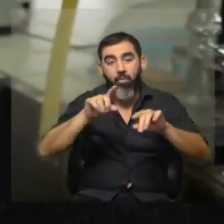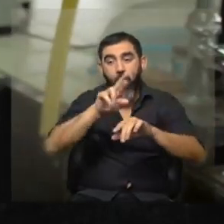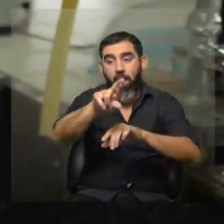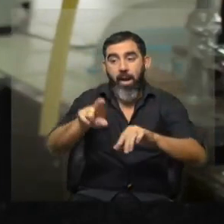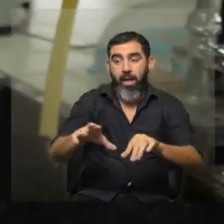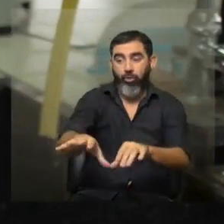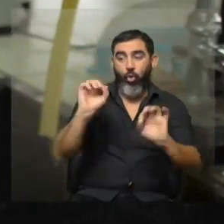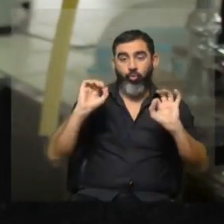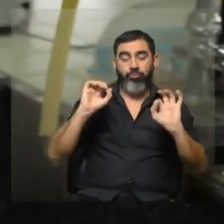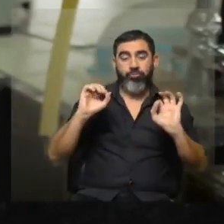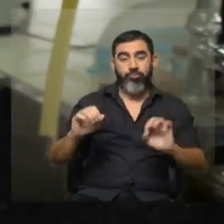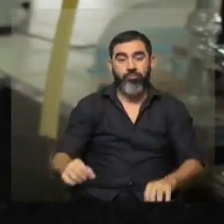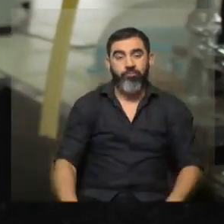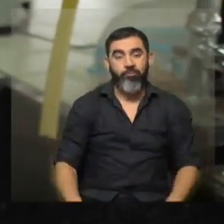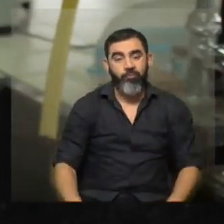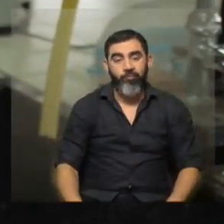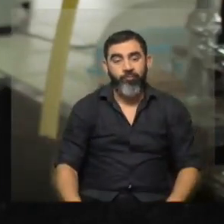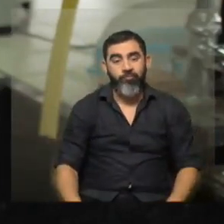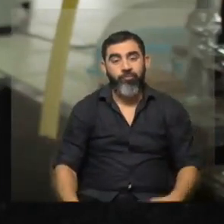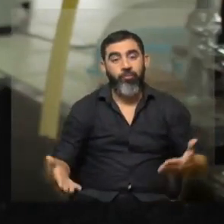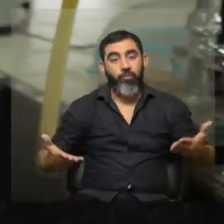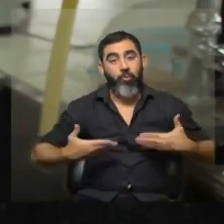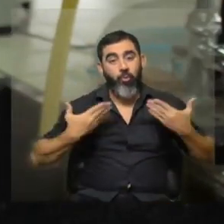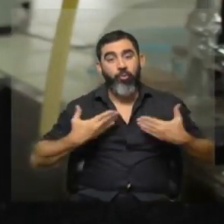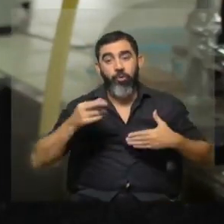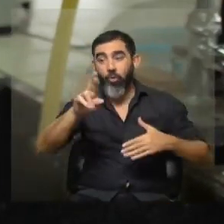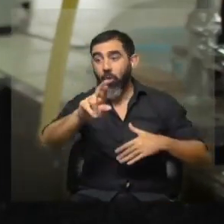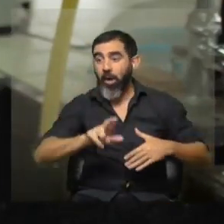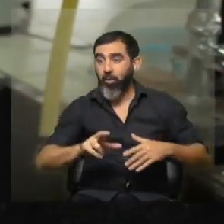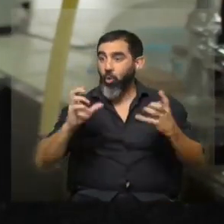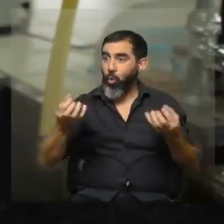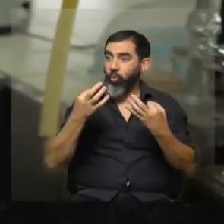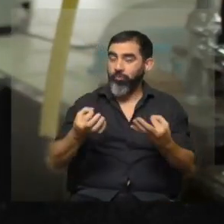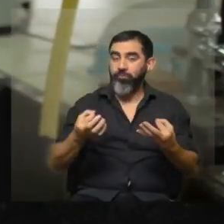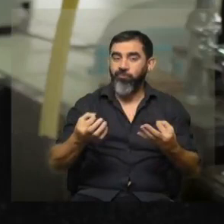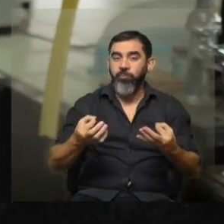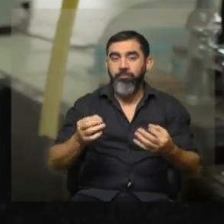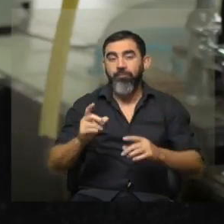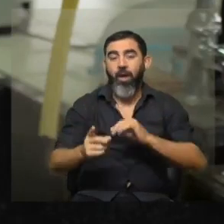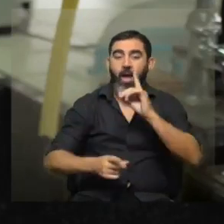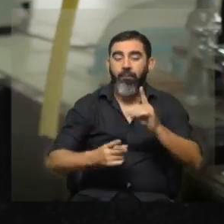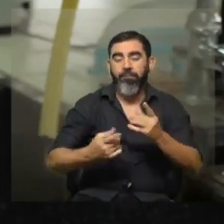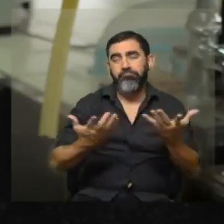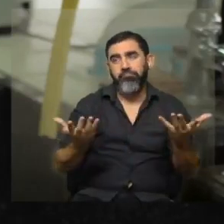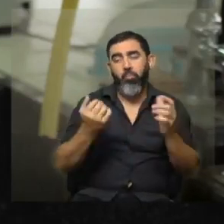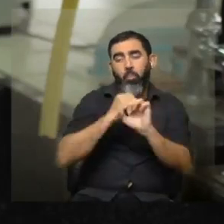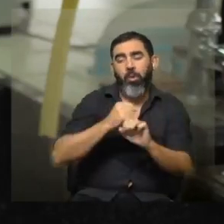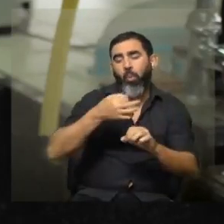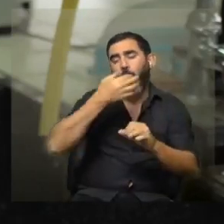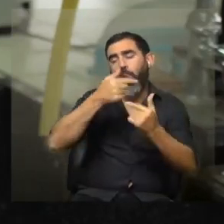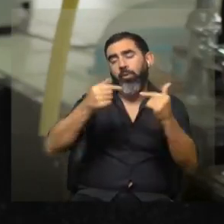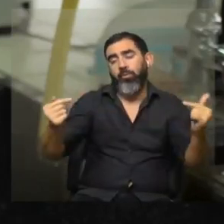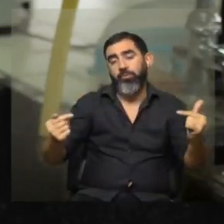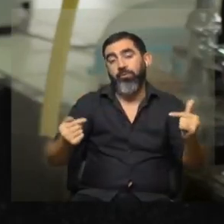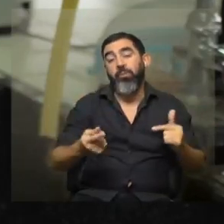ratón. Entonces, muy contento, nos dijo, salió un ratón de un nido. Y uno a veces dice, pudo haber sido cualquier cosa.